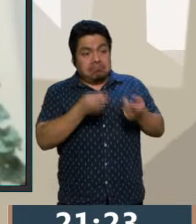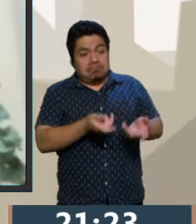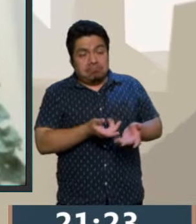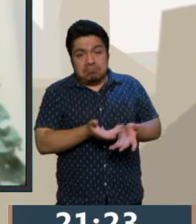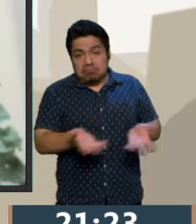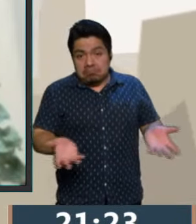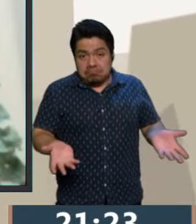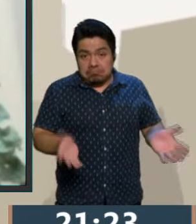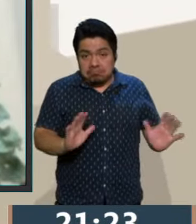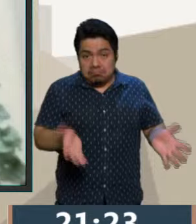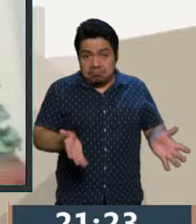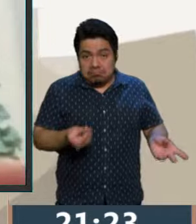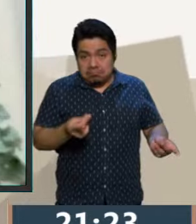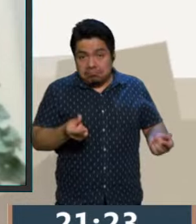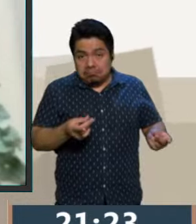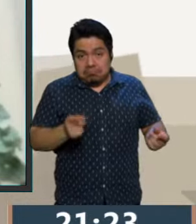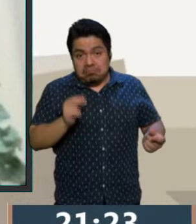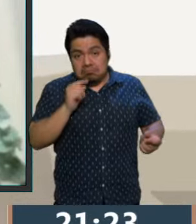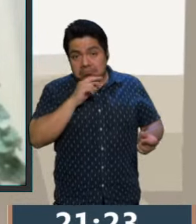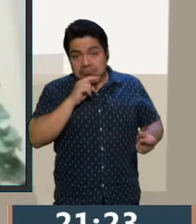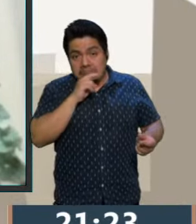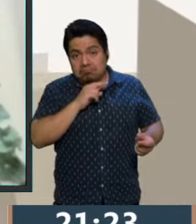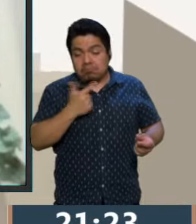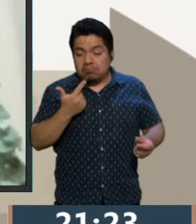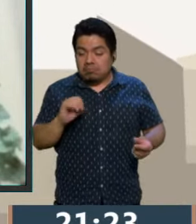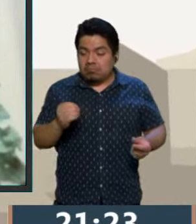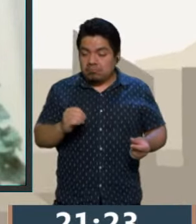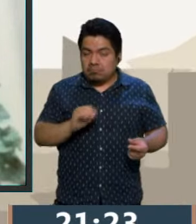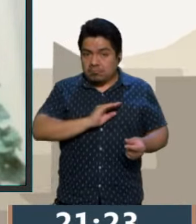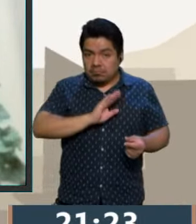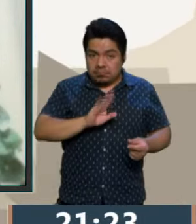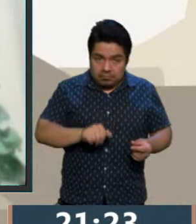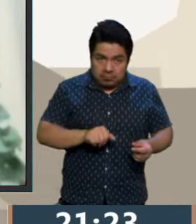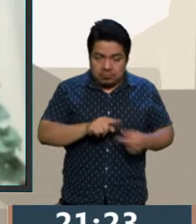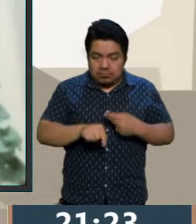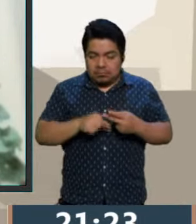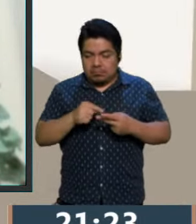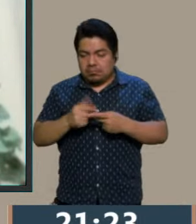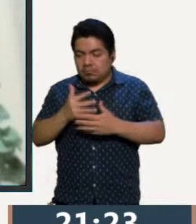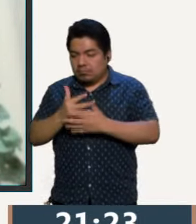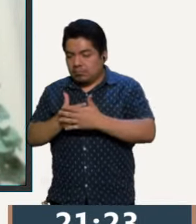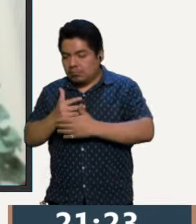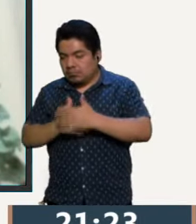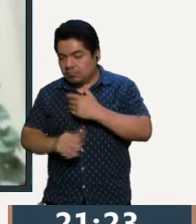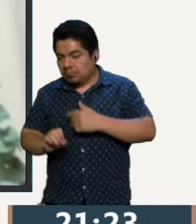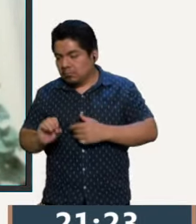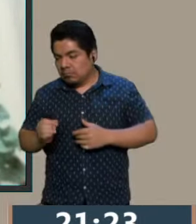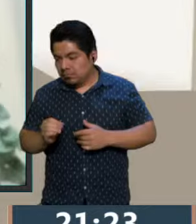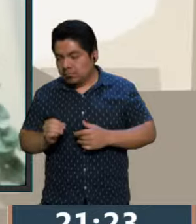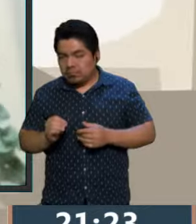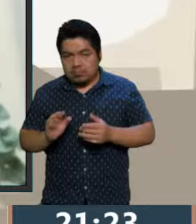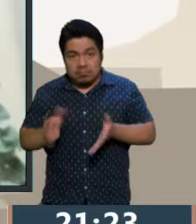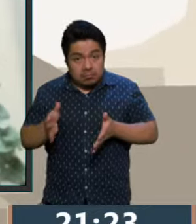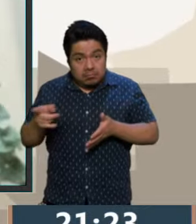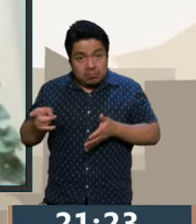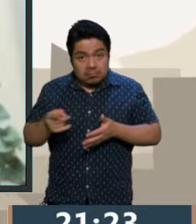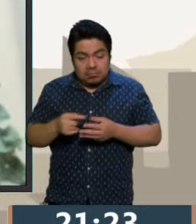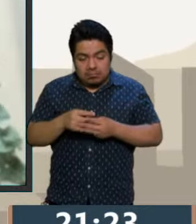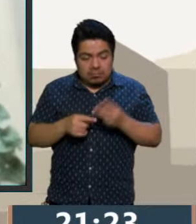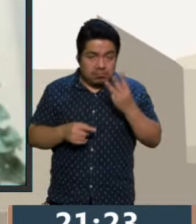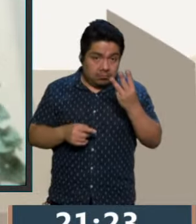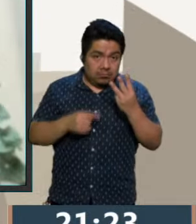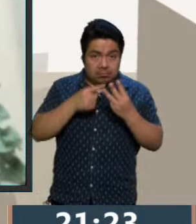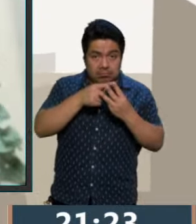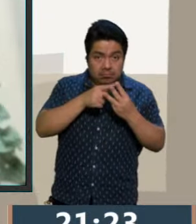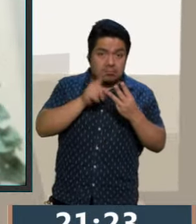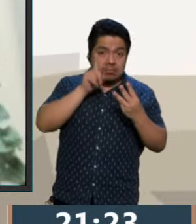ocurrió luego, el 7 de octubre, él se suicida y el 15 de octubre ya estaban ellos, los tres,